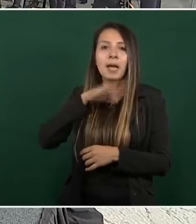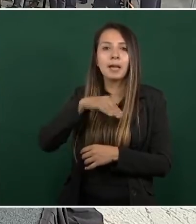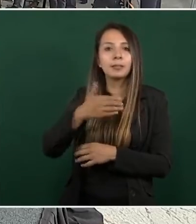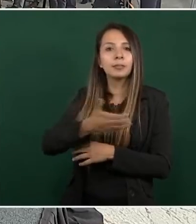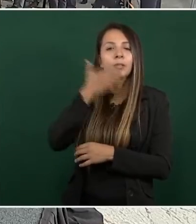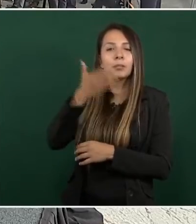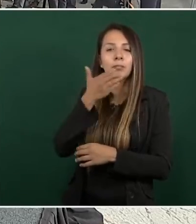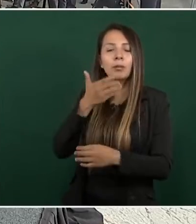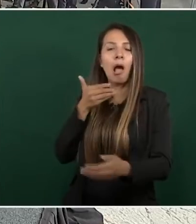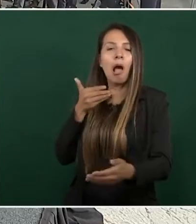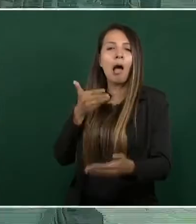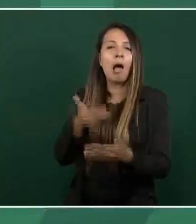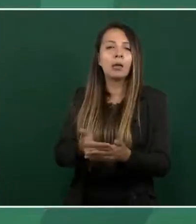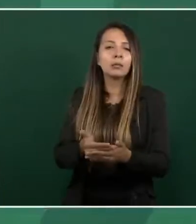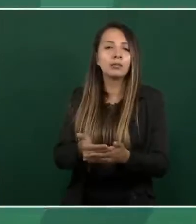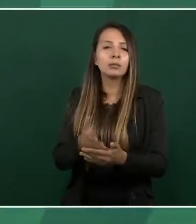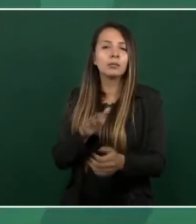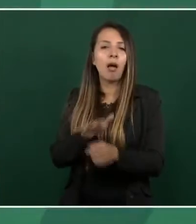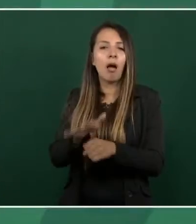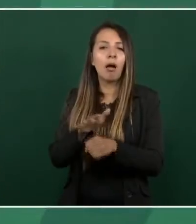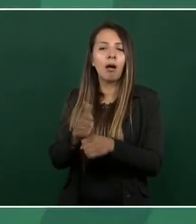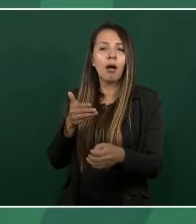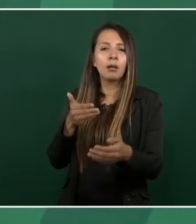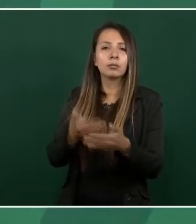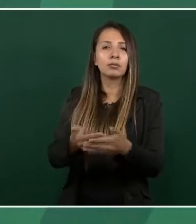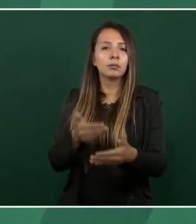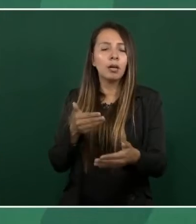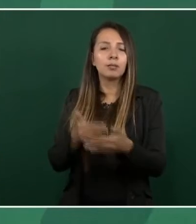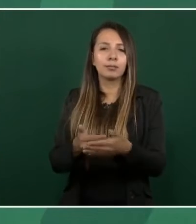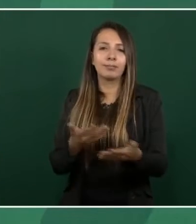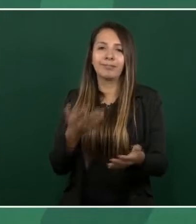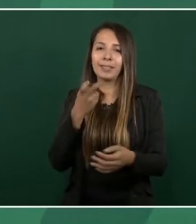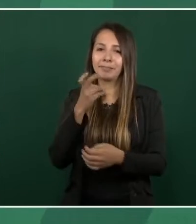costumbre de dejar todo para lo último. Entonces,